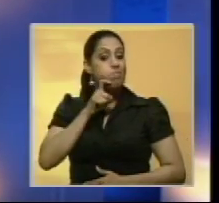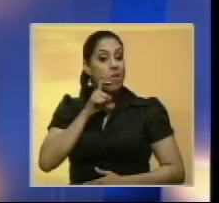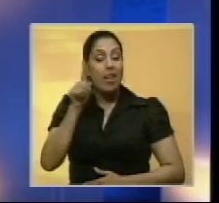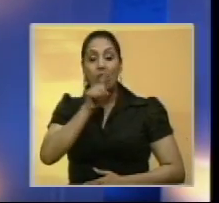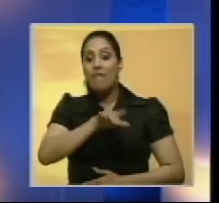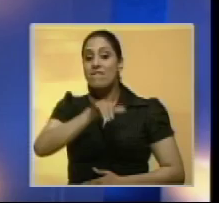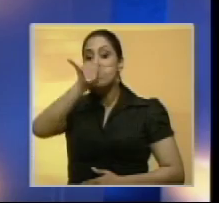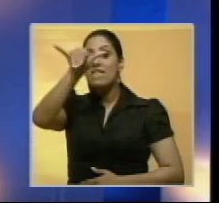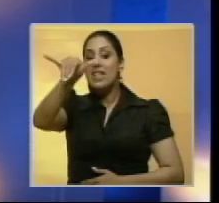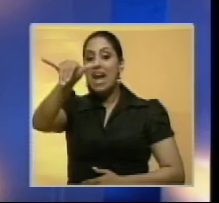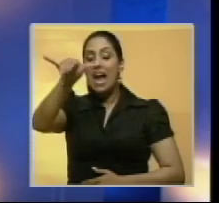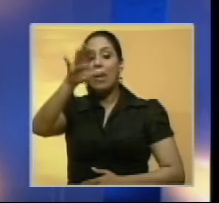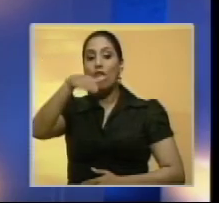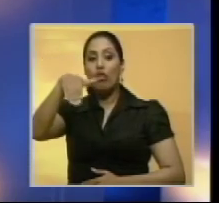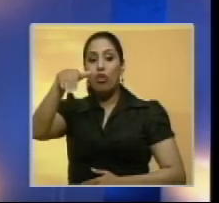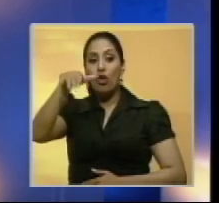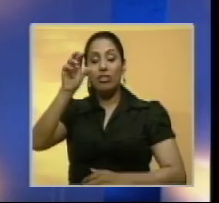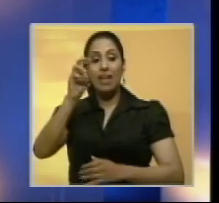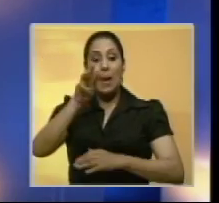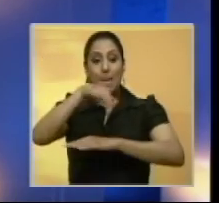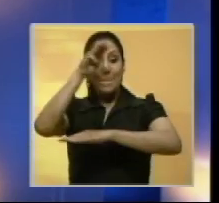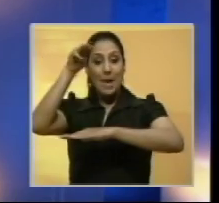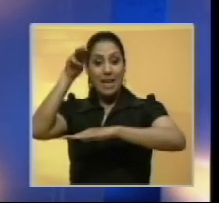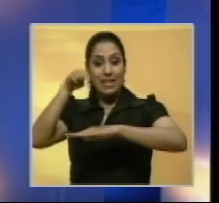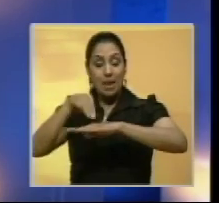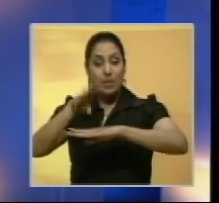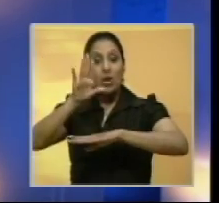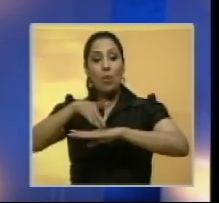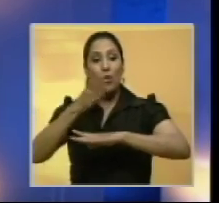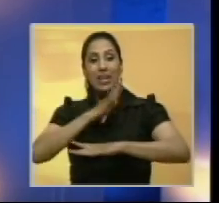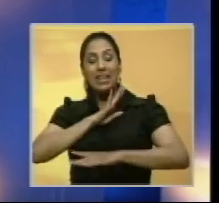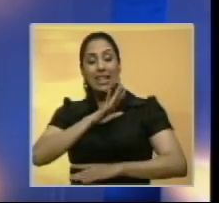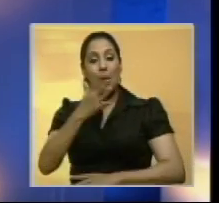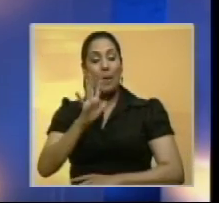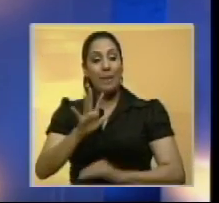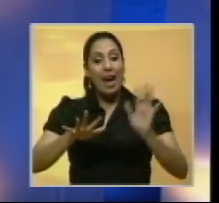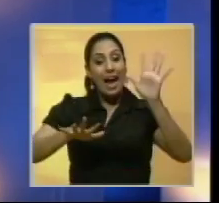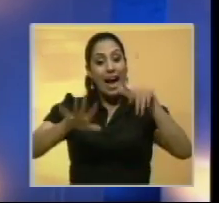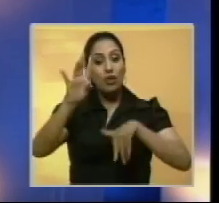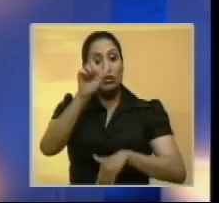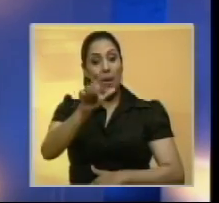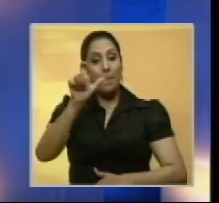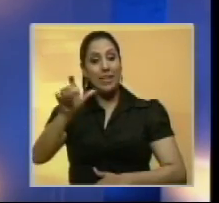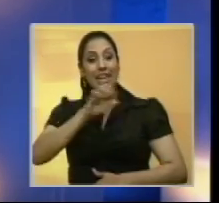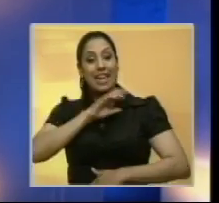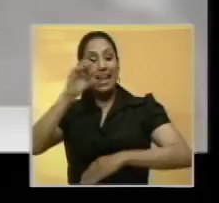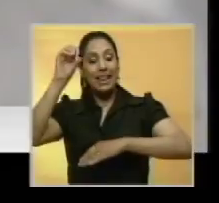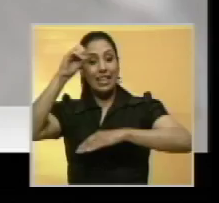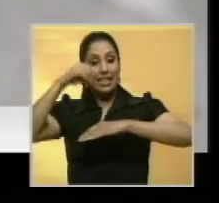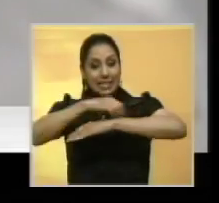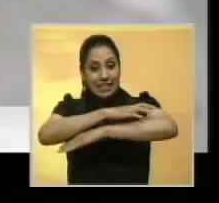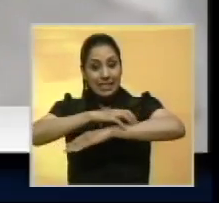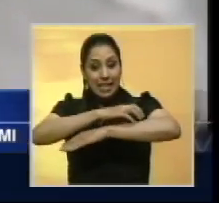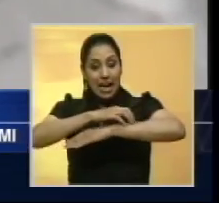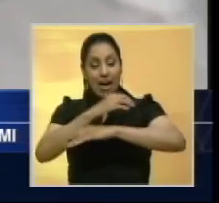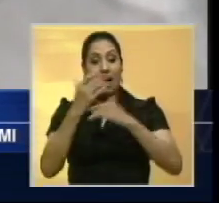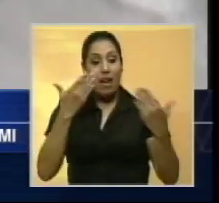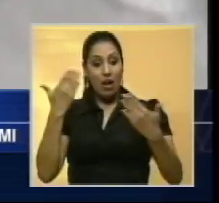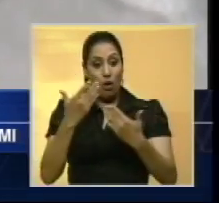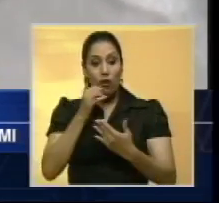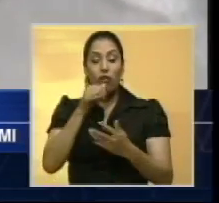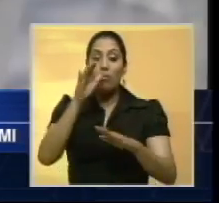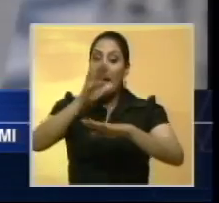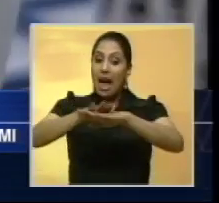realizar viajes a la zona norte de la ciudad de Miami, luego de que se registraran al menos 14 casos de Zika. Esto fue advertido por